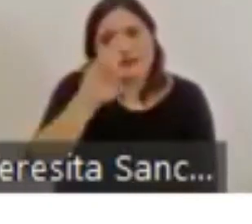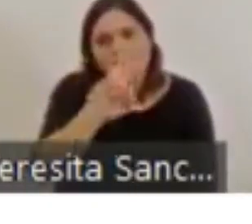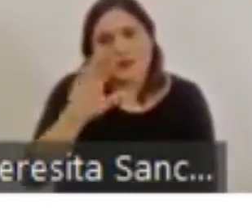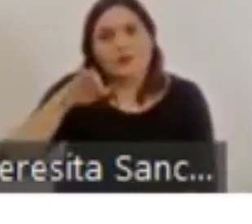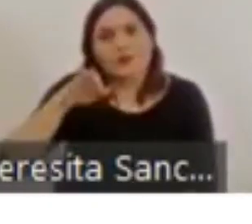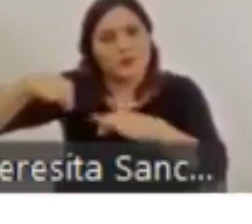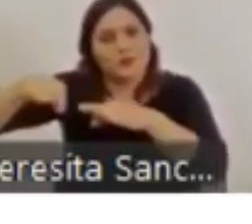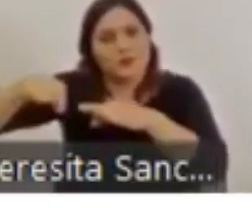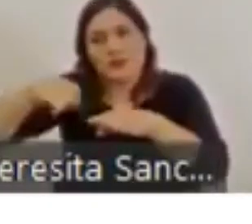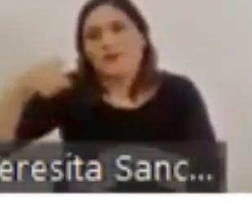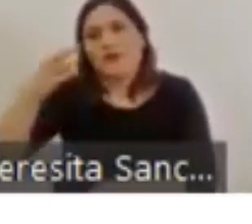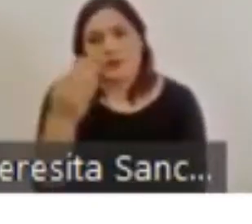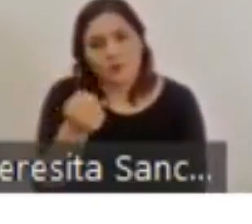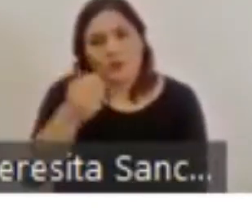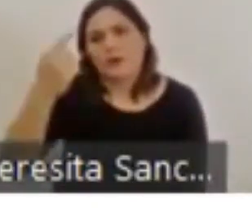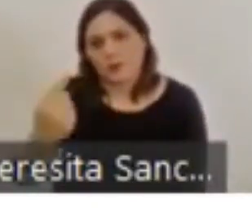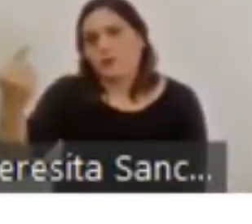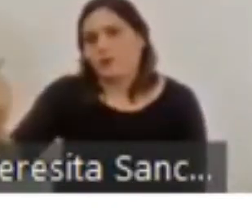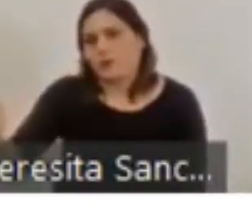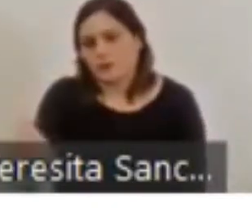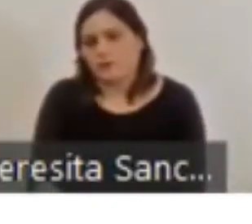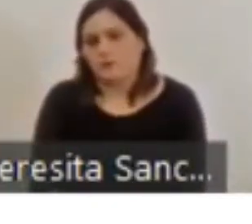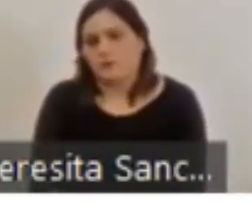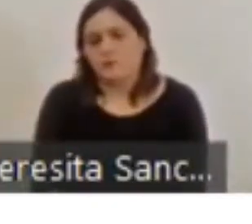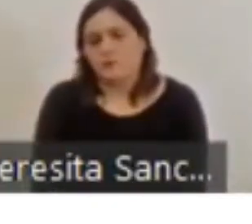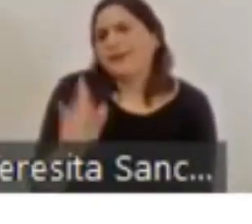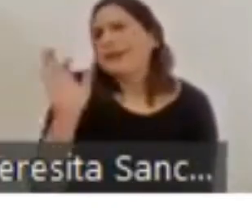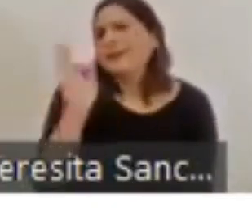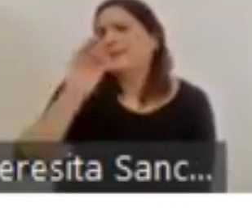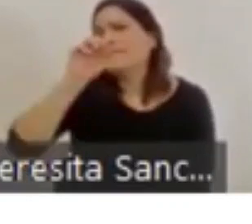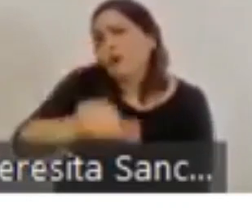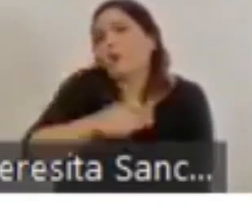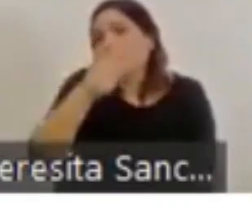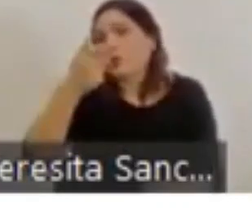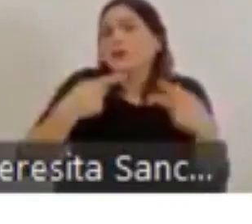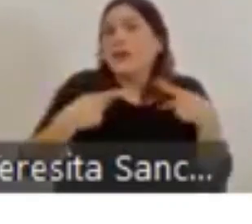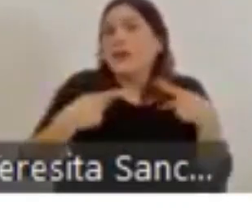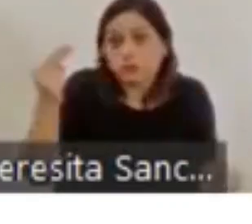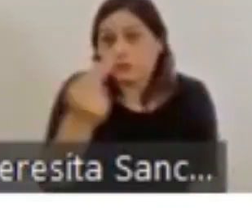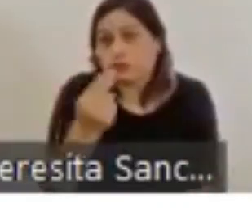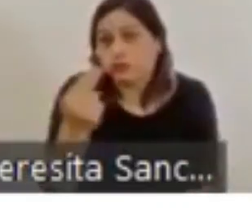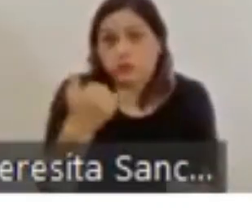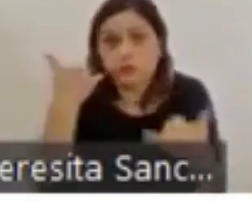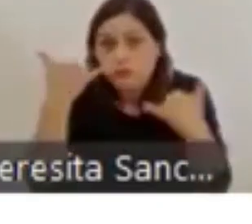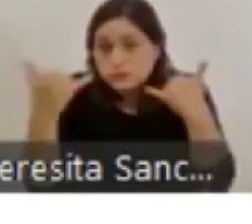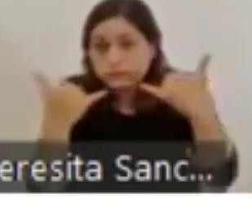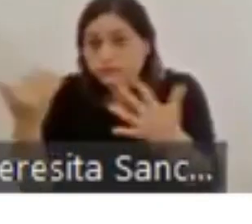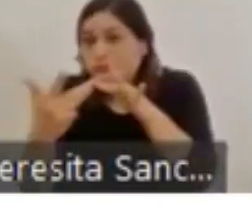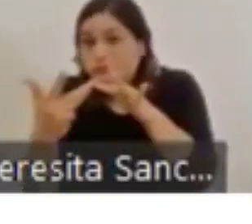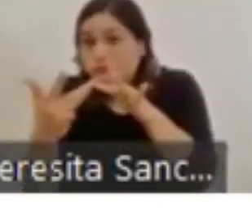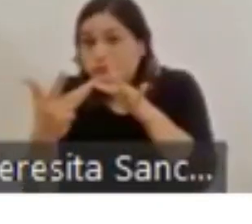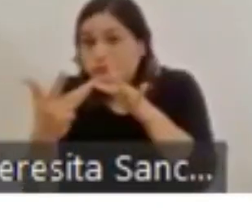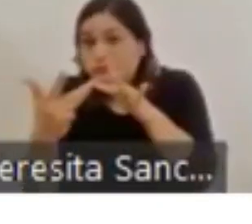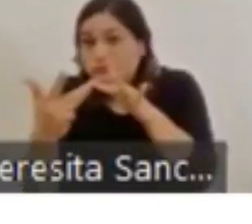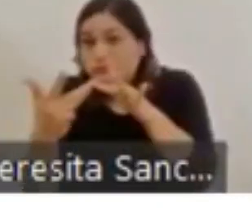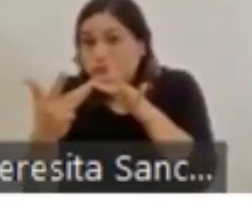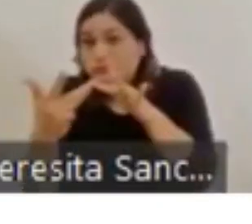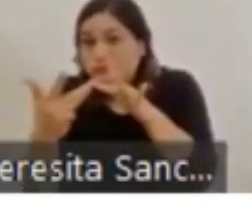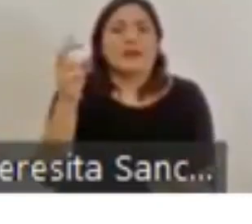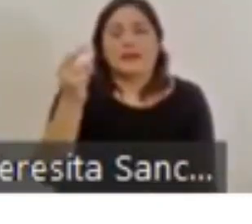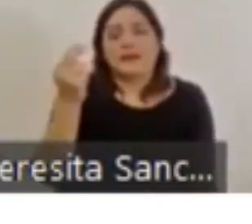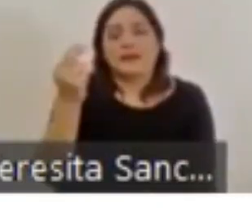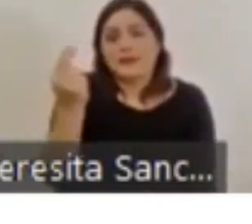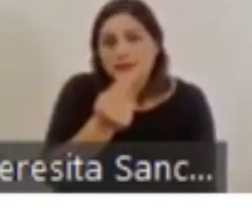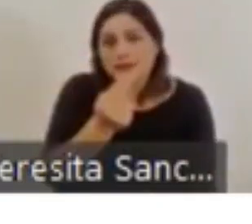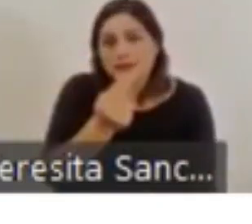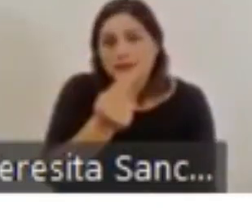ese número, ¿no? Que otra persona quizás pueda estar necesitar una ambulancia, una unidad de